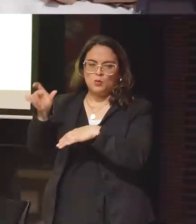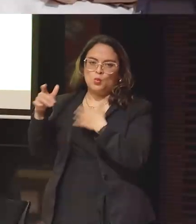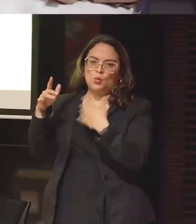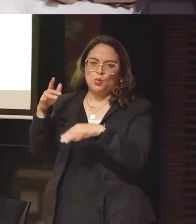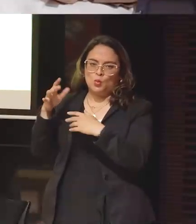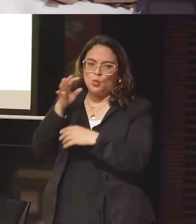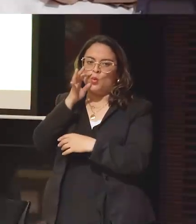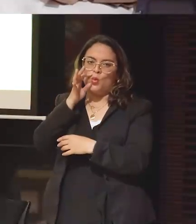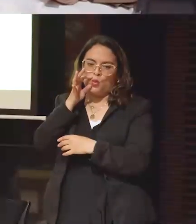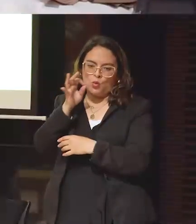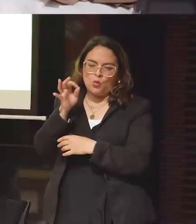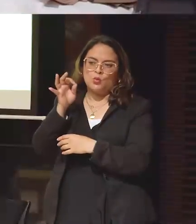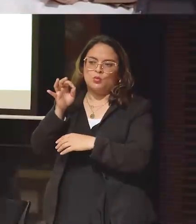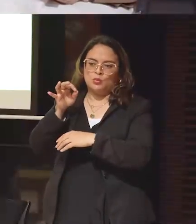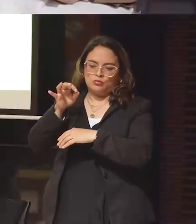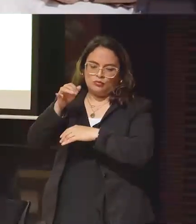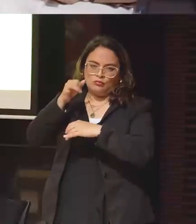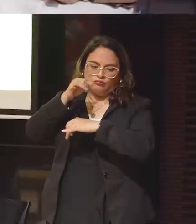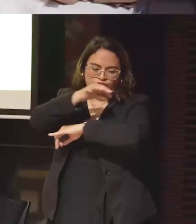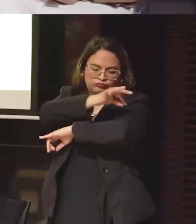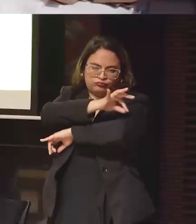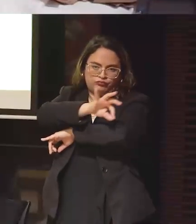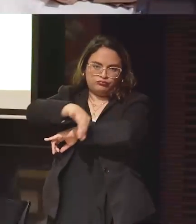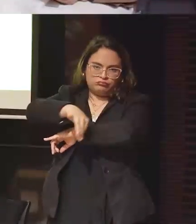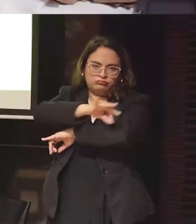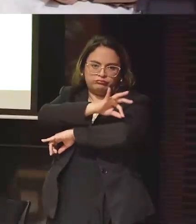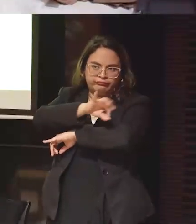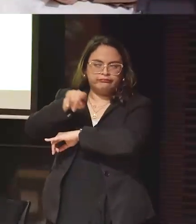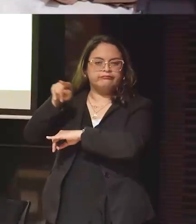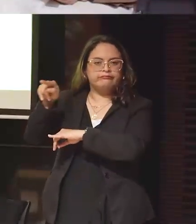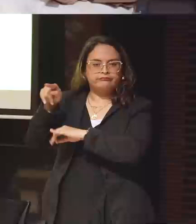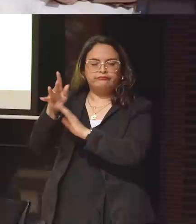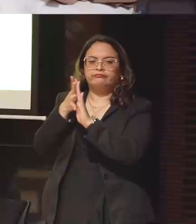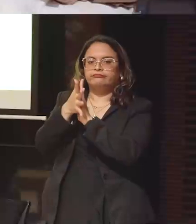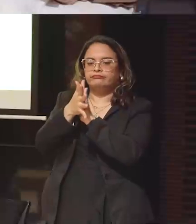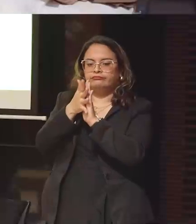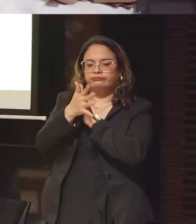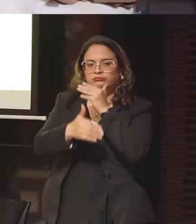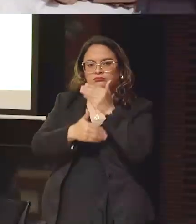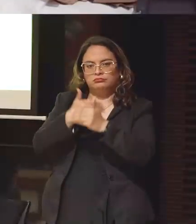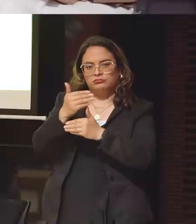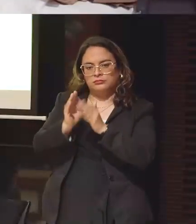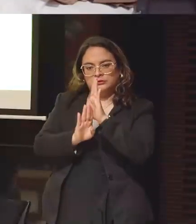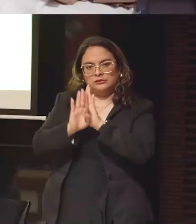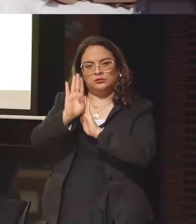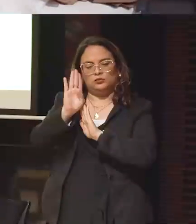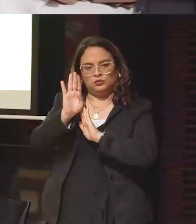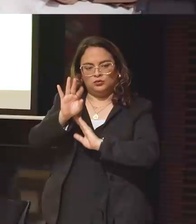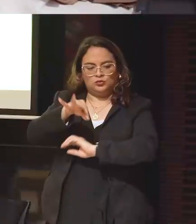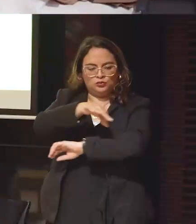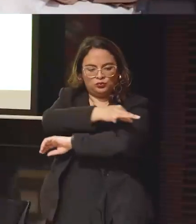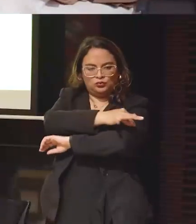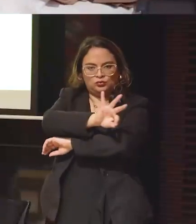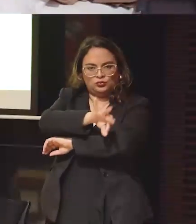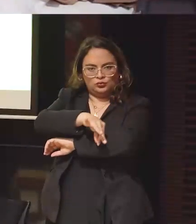grandes arquitectos, además, que nos deja una línea muy puntual en el desarrollo de la arquitectura bogotana. Cuando uno ve los grandes espacios